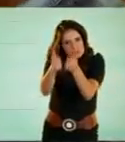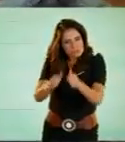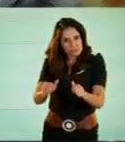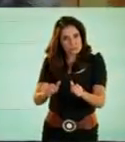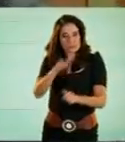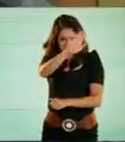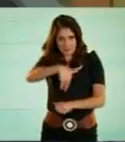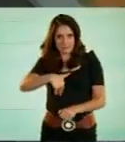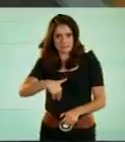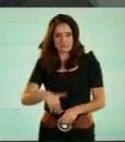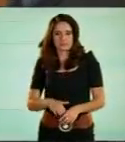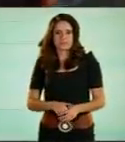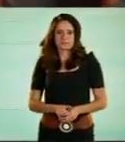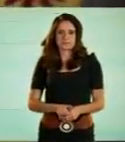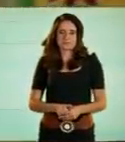Ven, pasa.